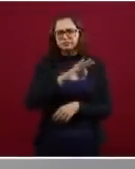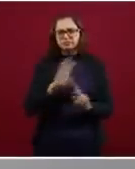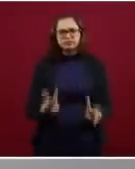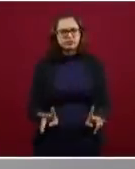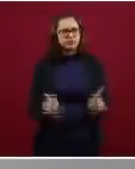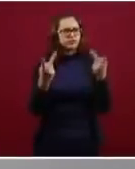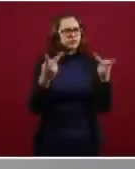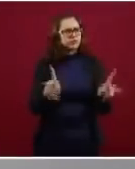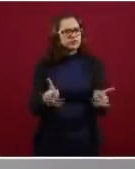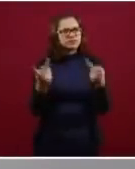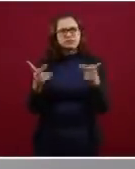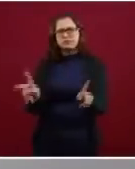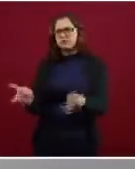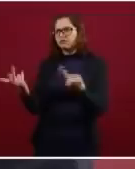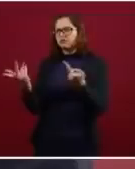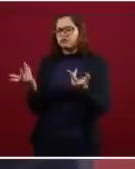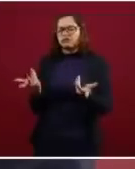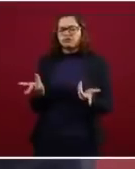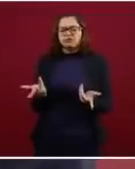para